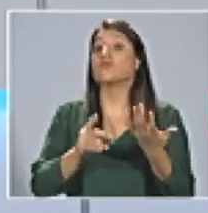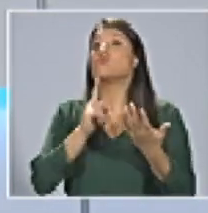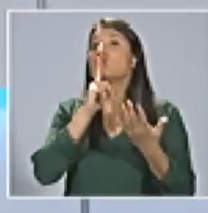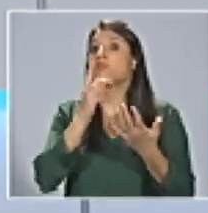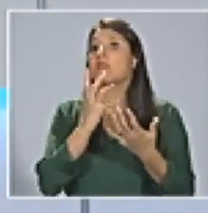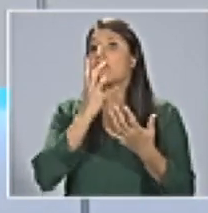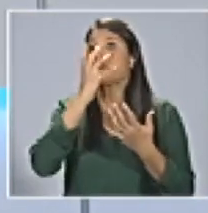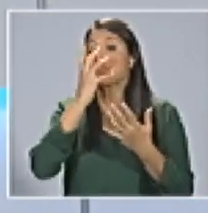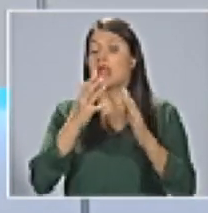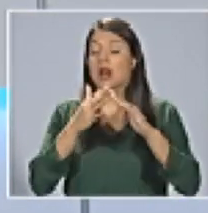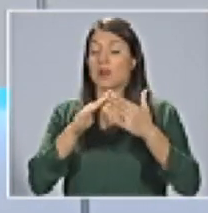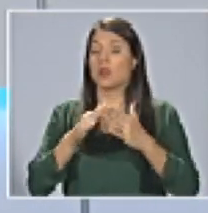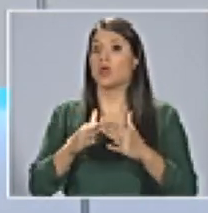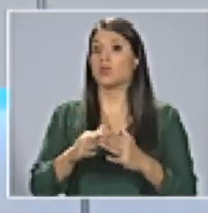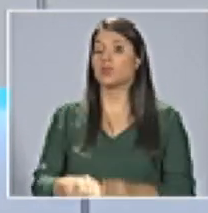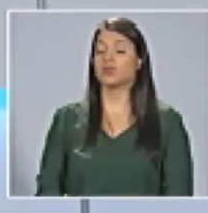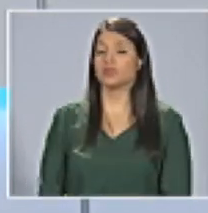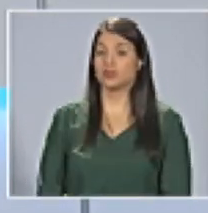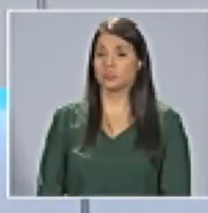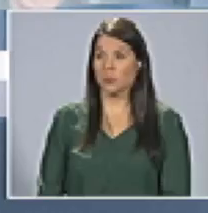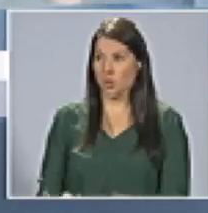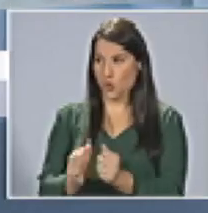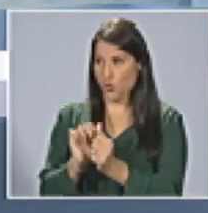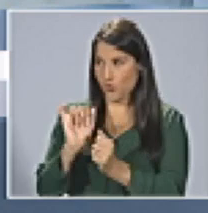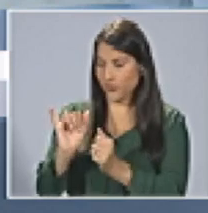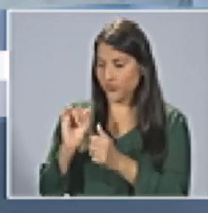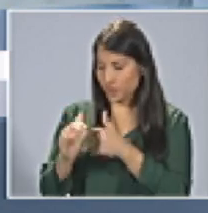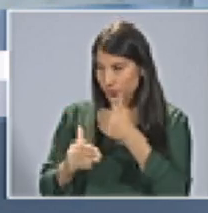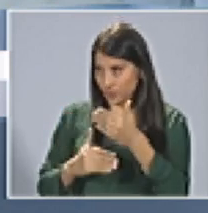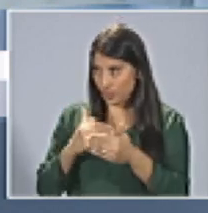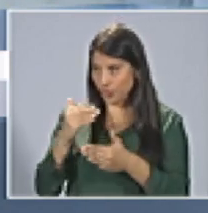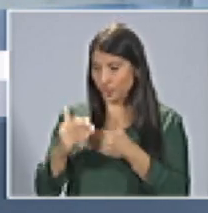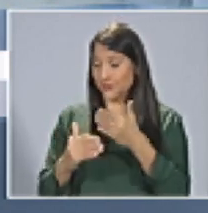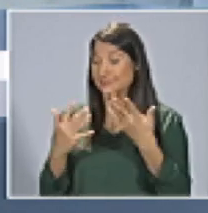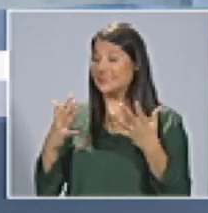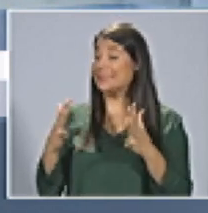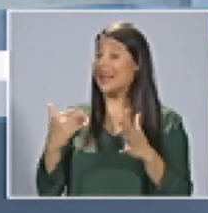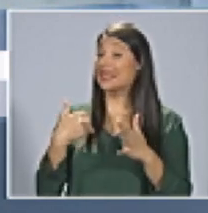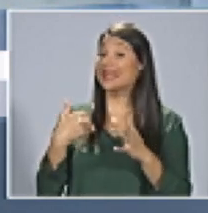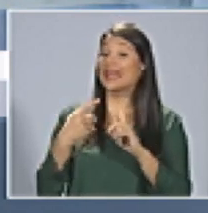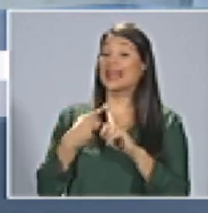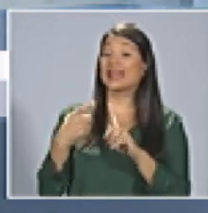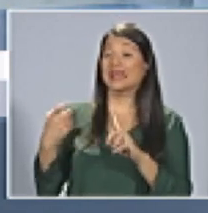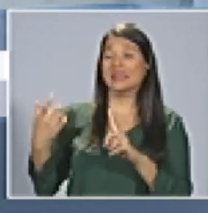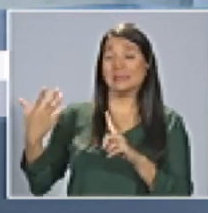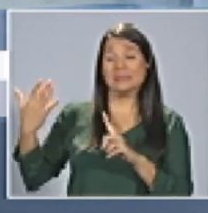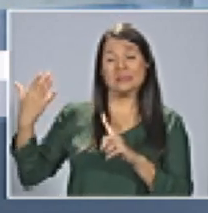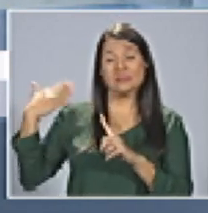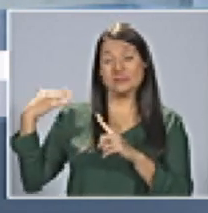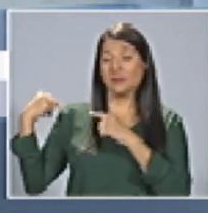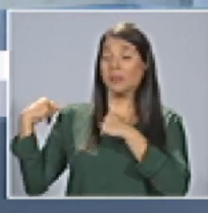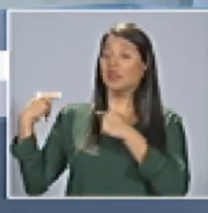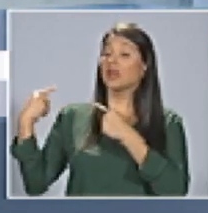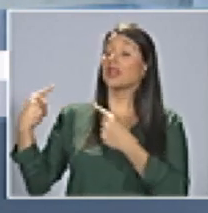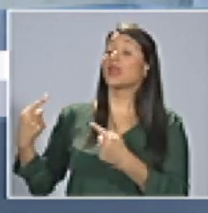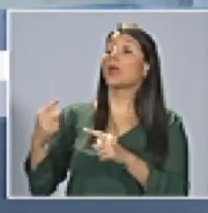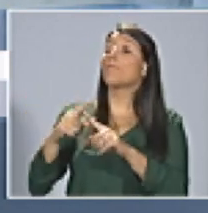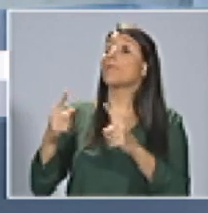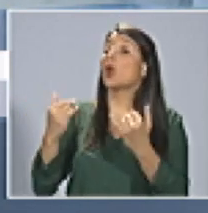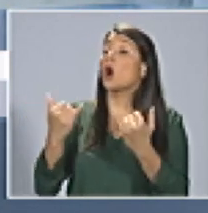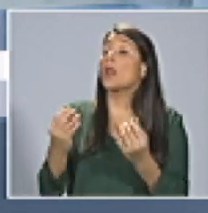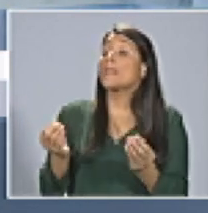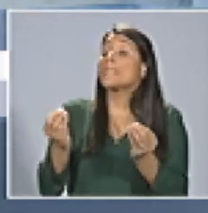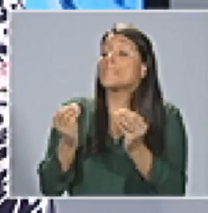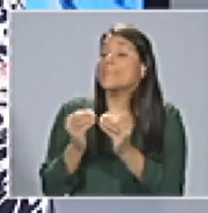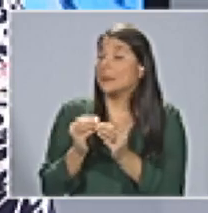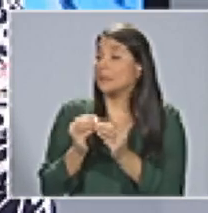que provocó su salida. Con estos procesos que ya vienen desde meses atrás, pero que se han intensificado a lo largo de estas últimas 3